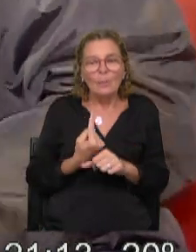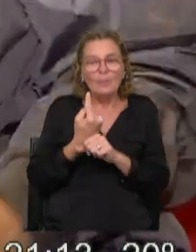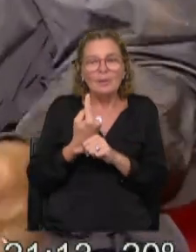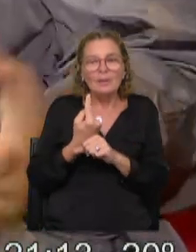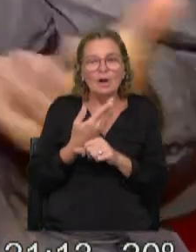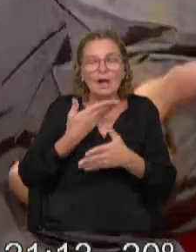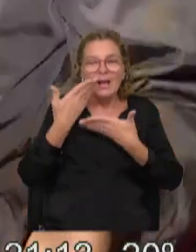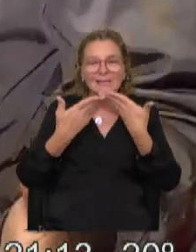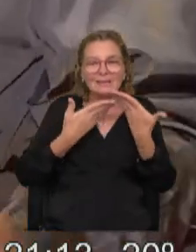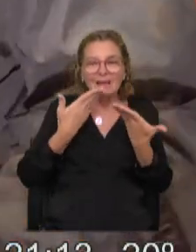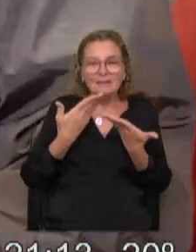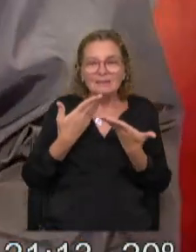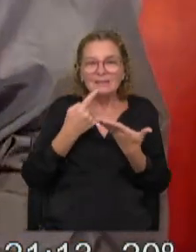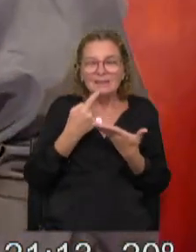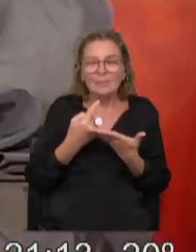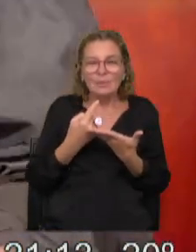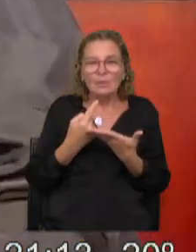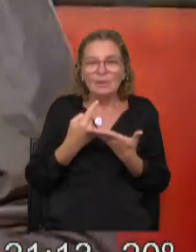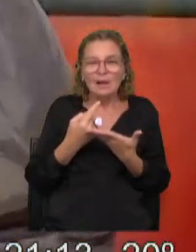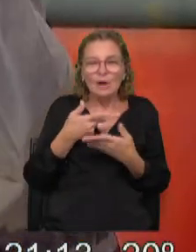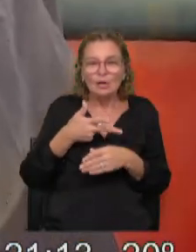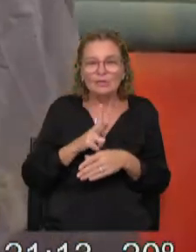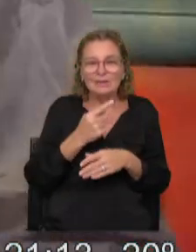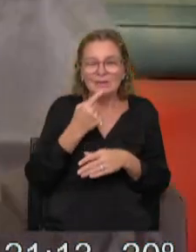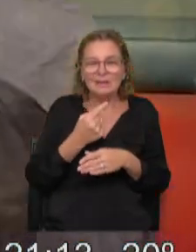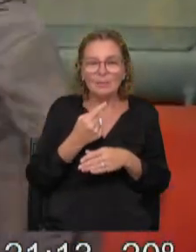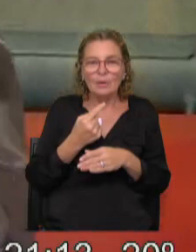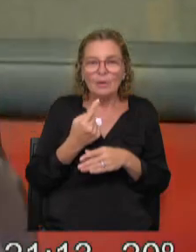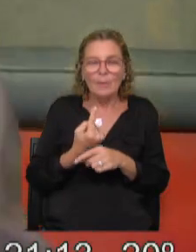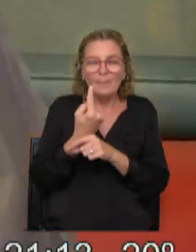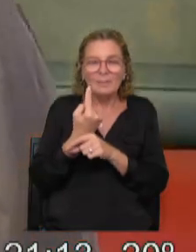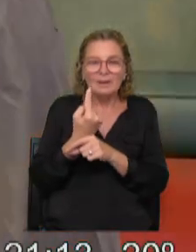en cantar a los rochenses, digamos, ¿no? Los primeros